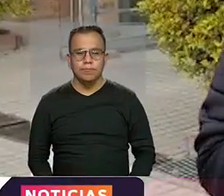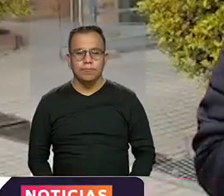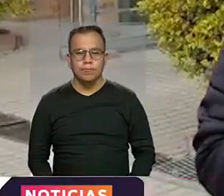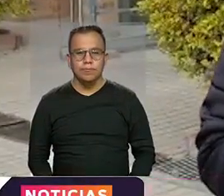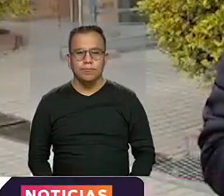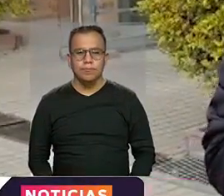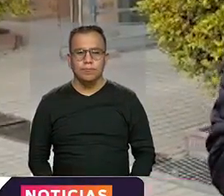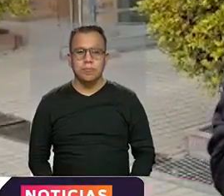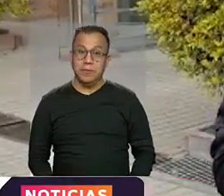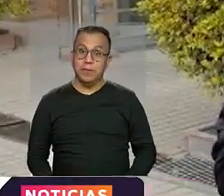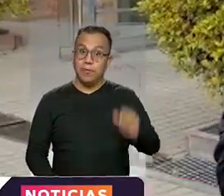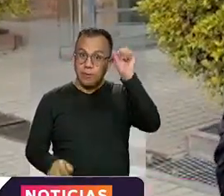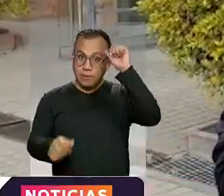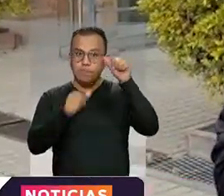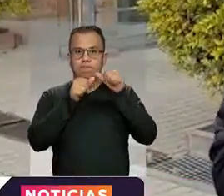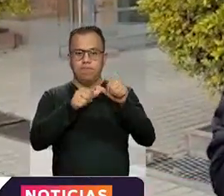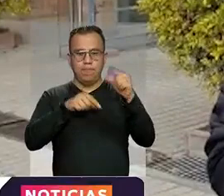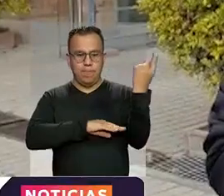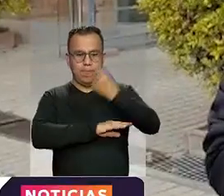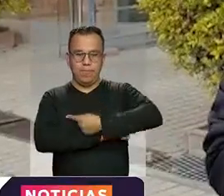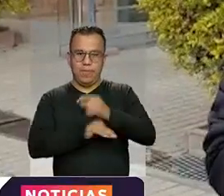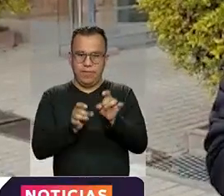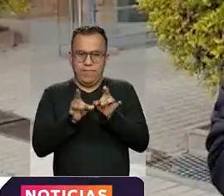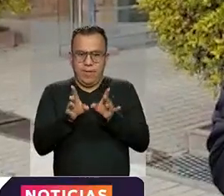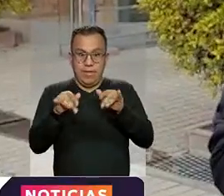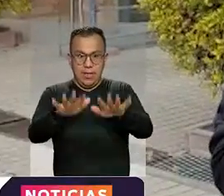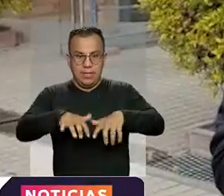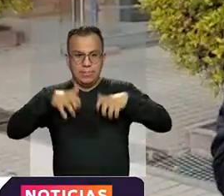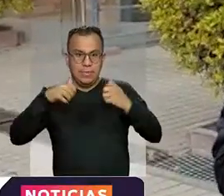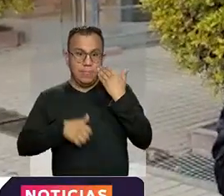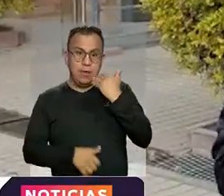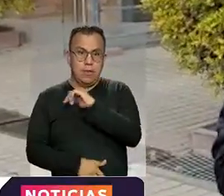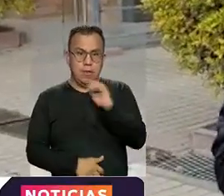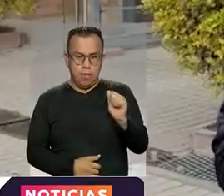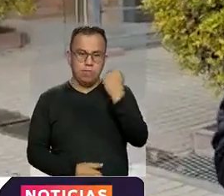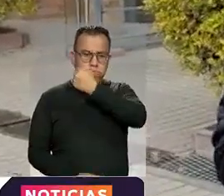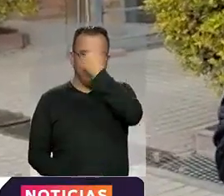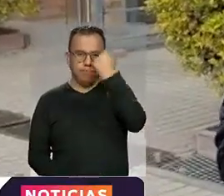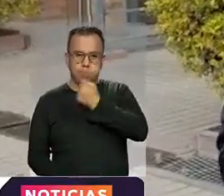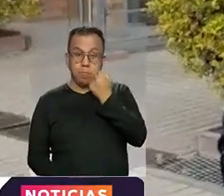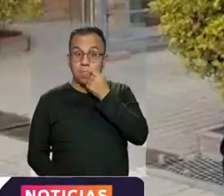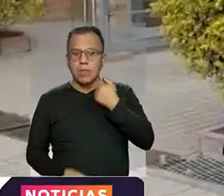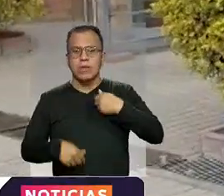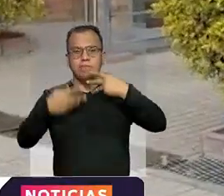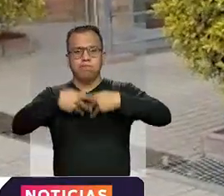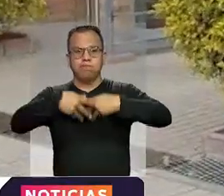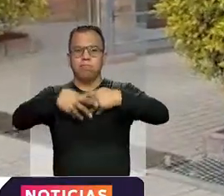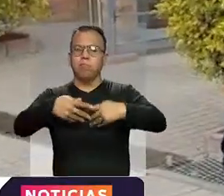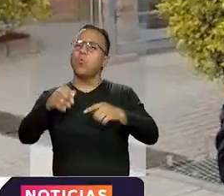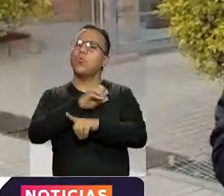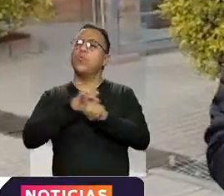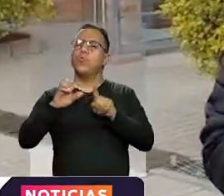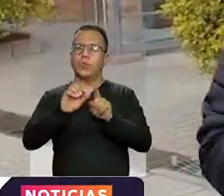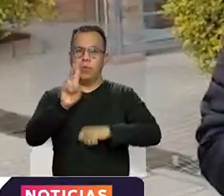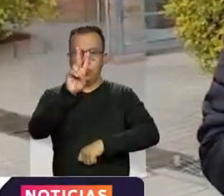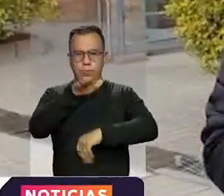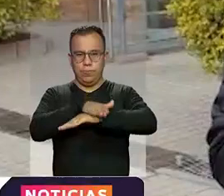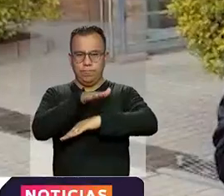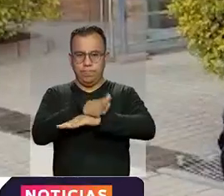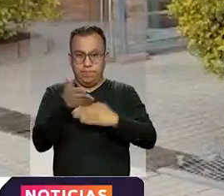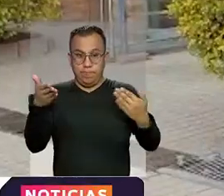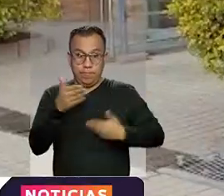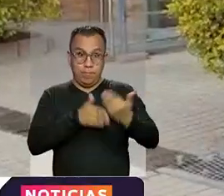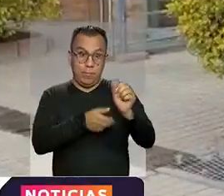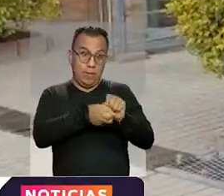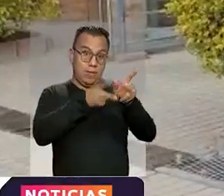Como parte de la conmemoración de esta fecha, la Asamblea de Mujeres de Soacha convocó a una movilización cultural a las 2 de la tarde desde